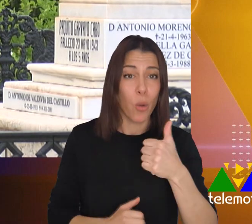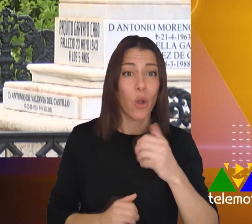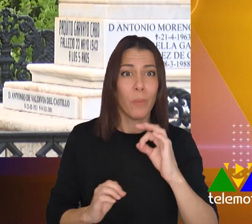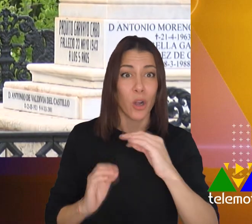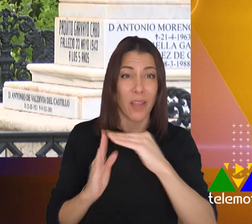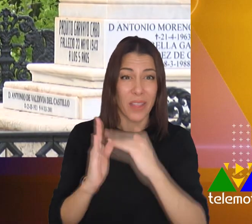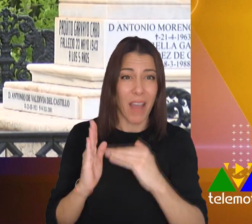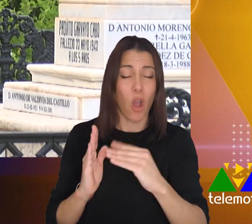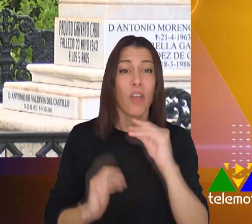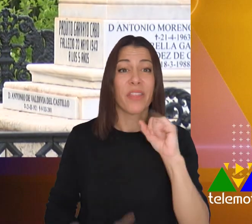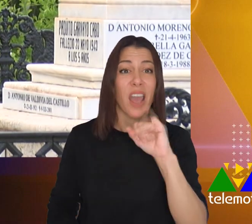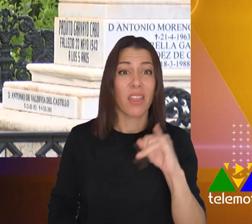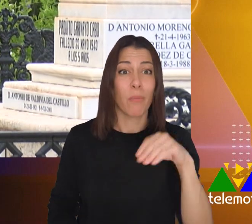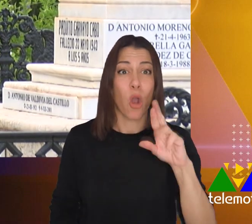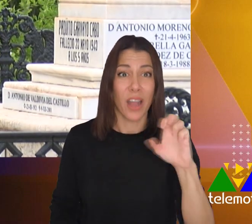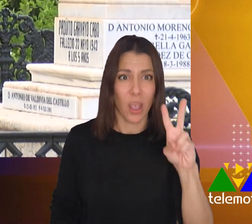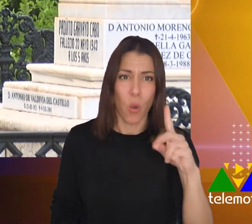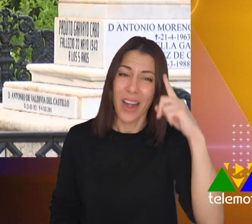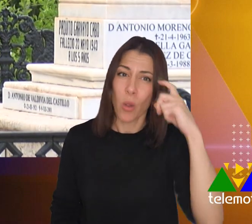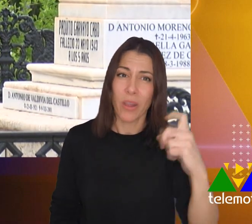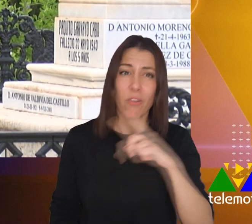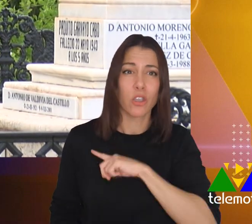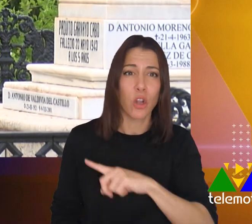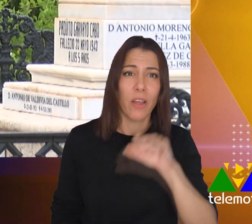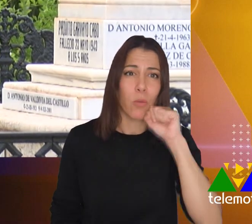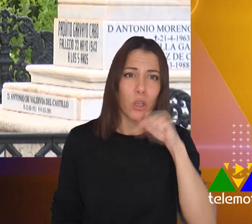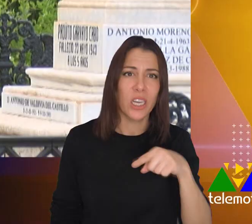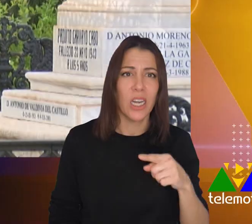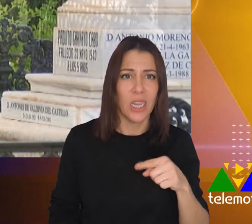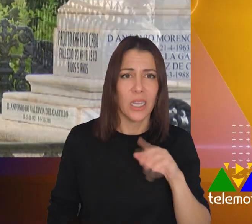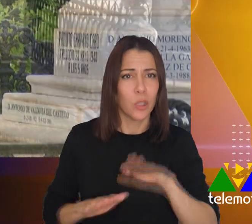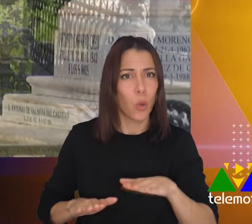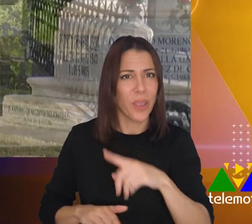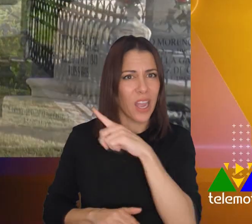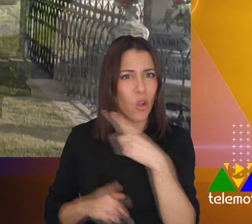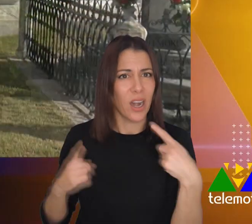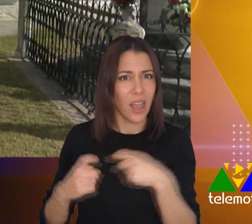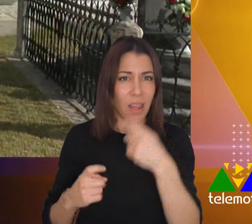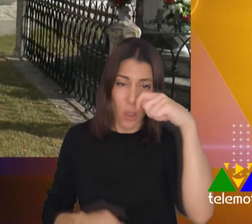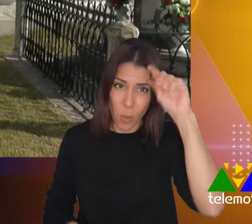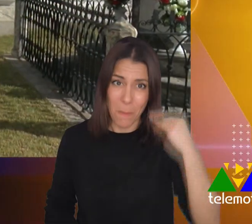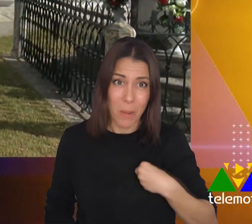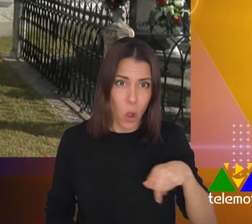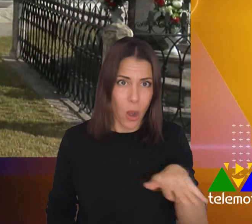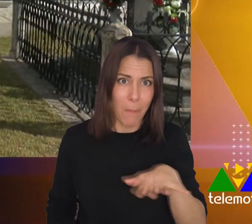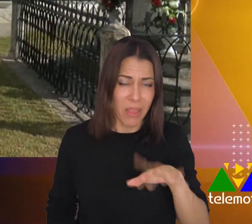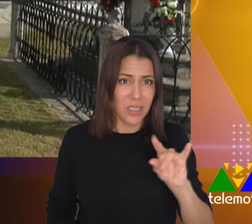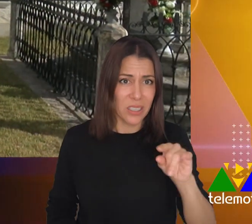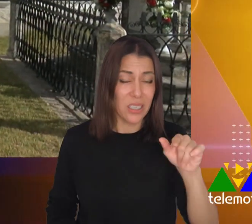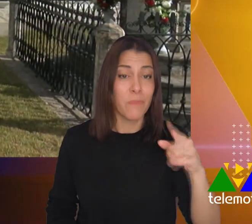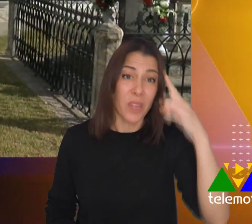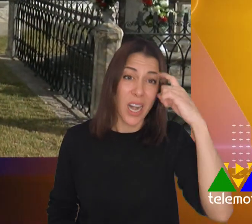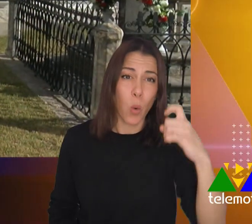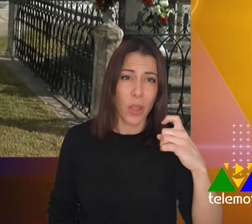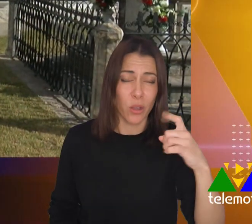Díaz Moreo recordando a los soldados motrileños que estuvieron en la guerra de Cuba. En la misma plaza de Díaz En la misma Moreo. plaza debajo, es decir, un recuerdo